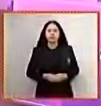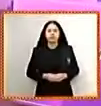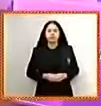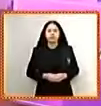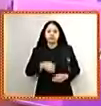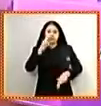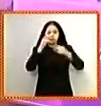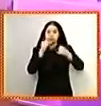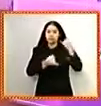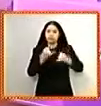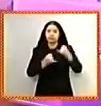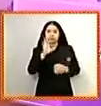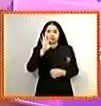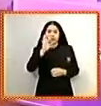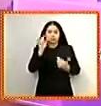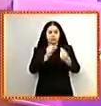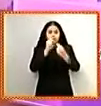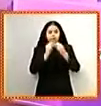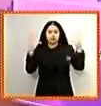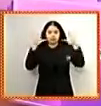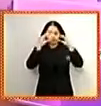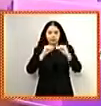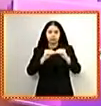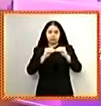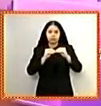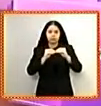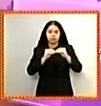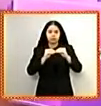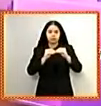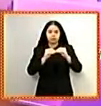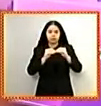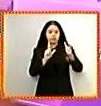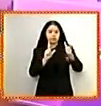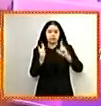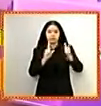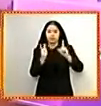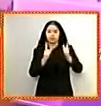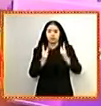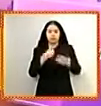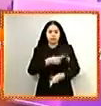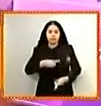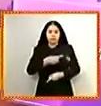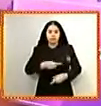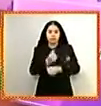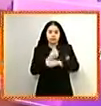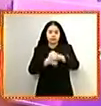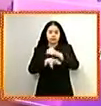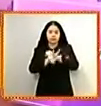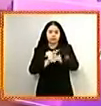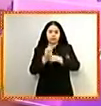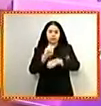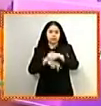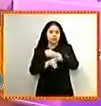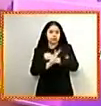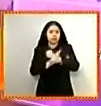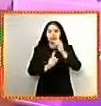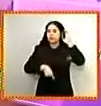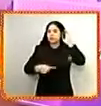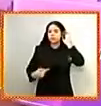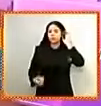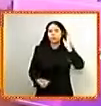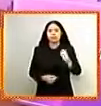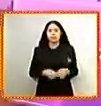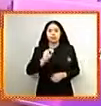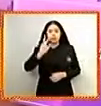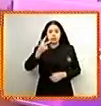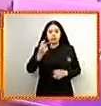Hola jugadores, son las 9 en punto de la noche y esperamos que estén listos para divertirse con pegadores premiados o la diaria. Esta es la